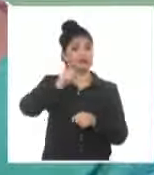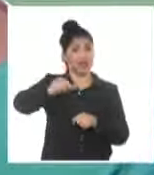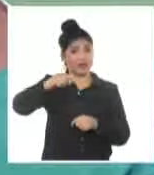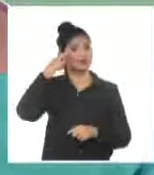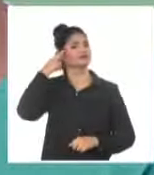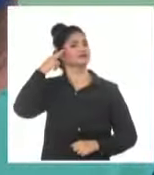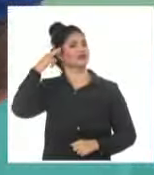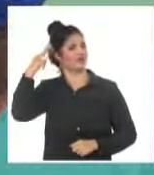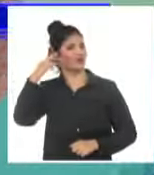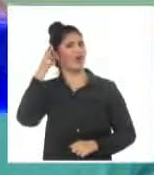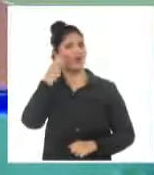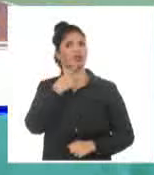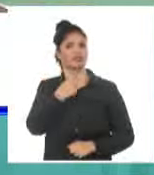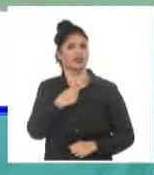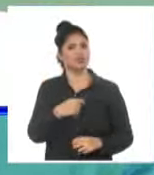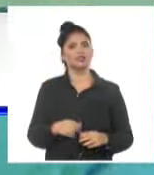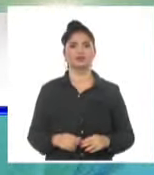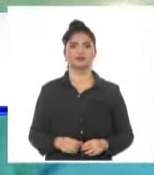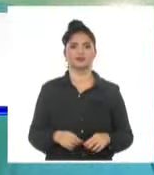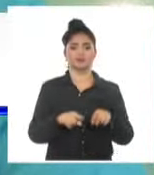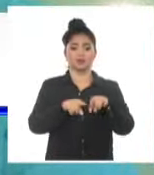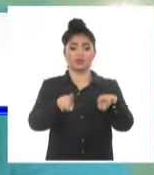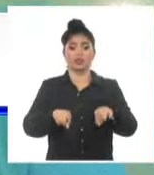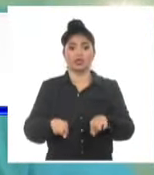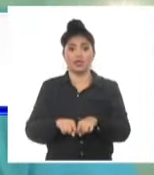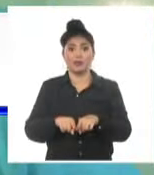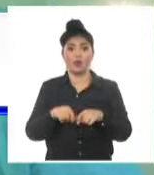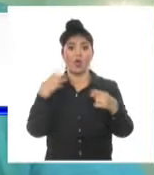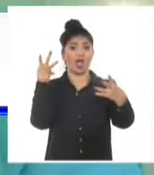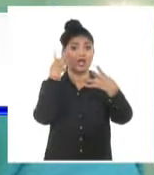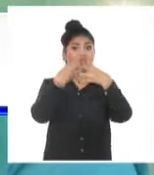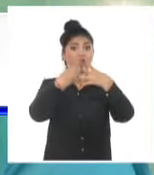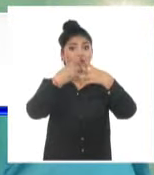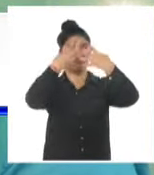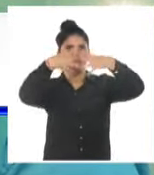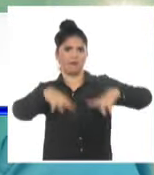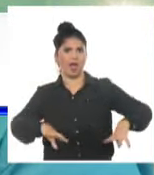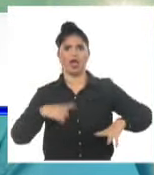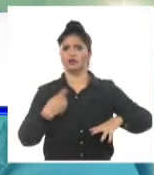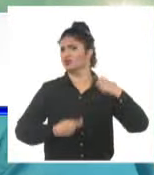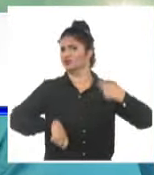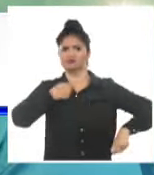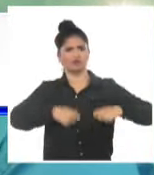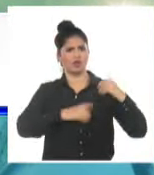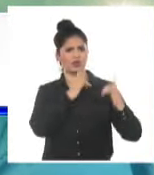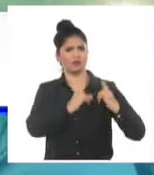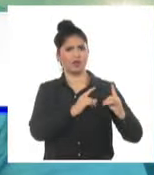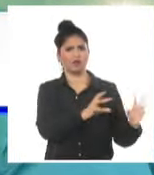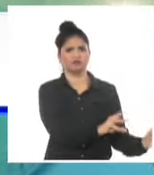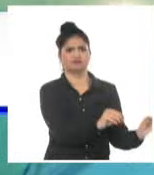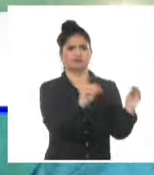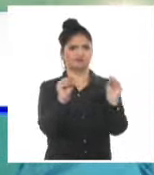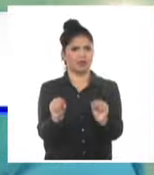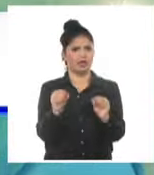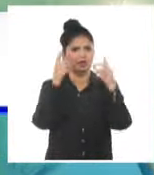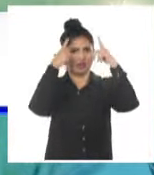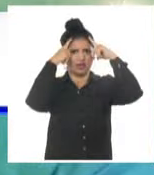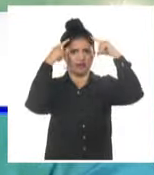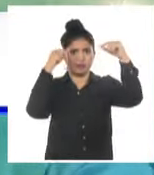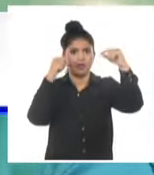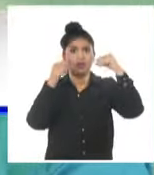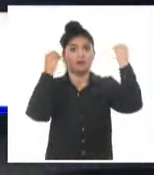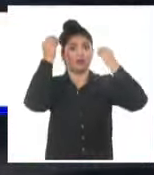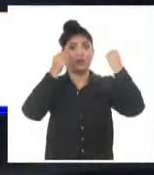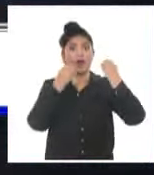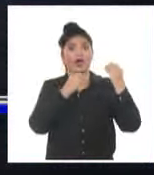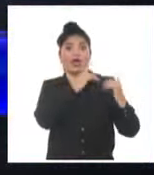por esta esquina toda esta cristalería para acá y nosotros comiendo con los niños. Hay una enfermera que dice, ¡ay, sí, los niños, ay, sí, los